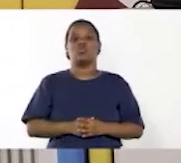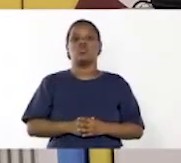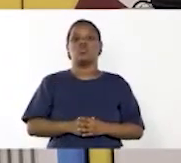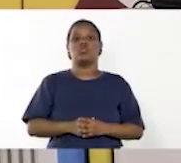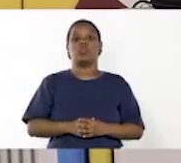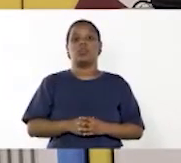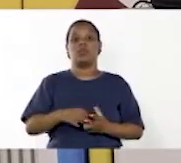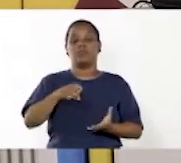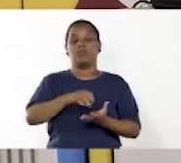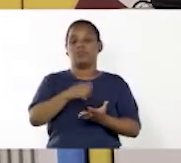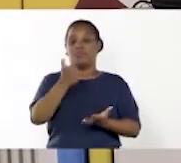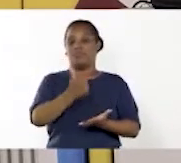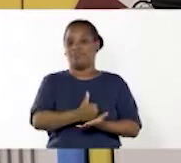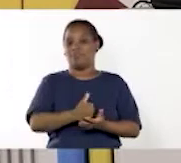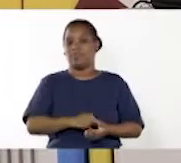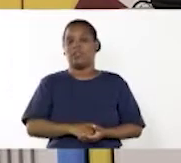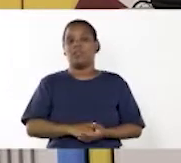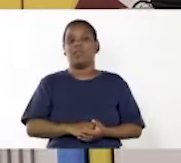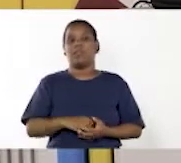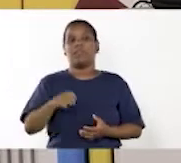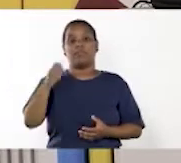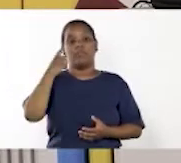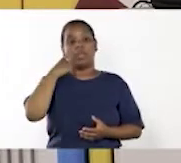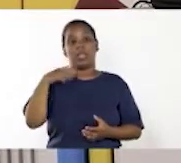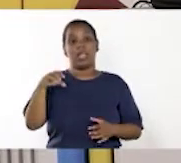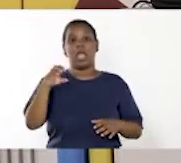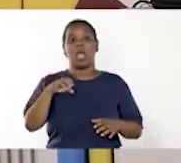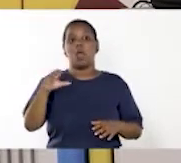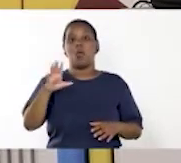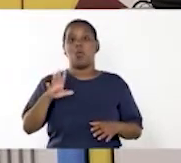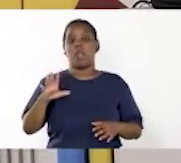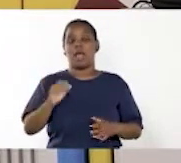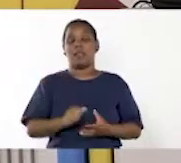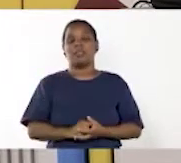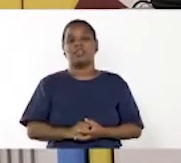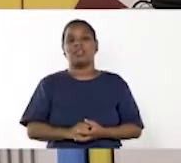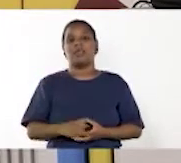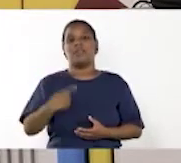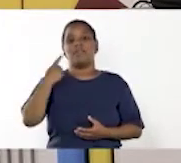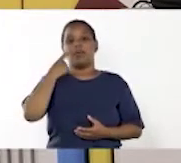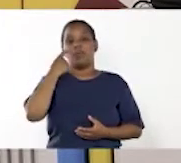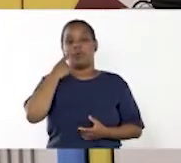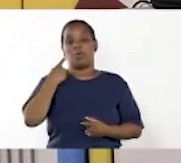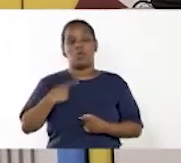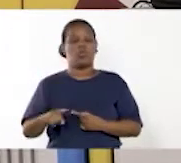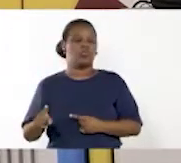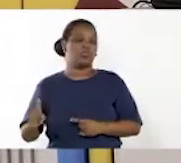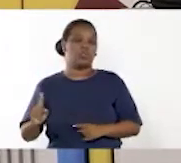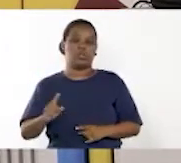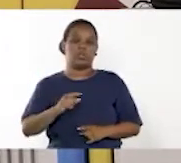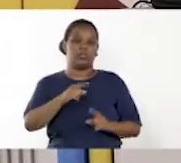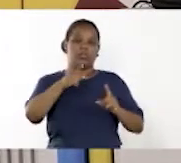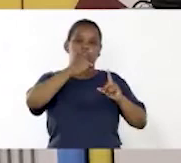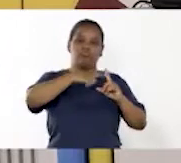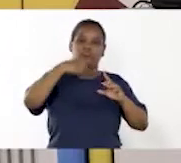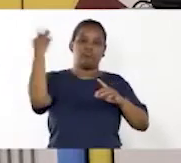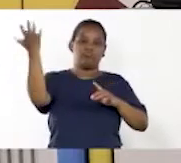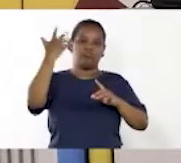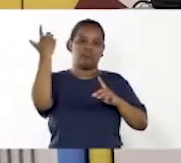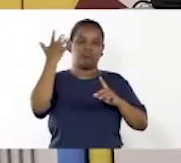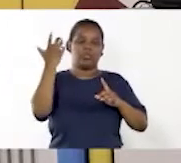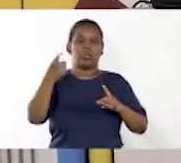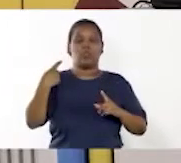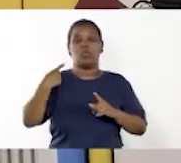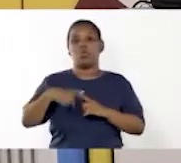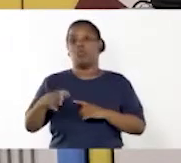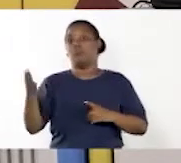de Eurasia, vamos a ver otras condiciones climáticas y por supuesto los fríos se extreman. Hay lugares donde el